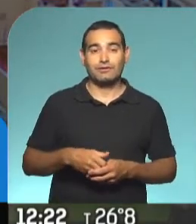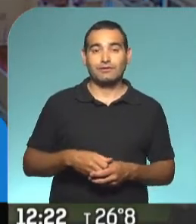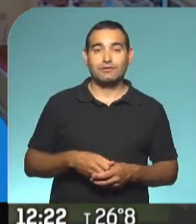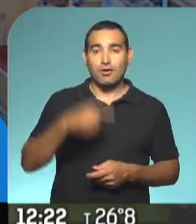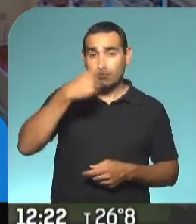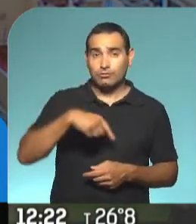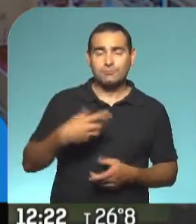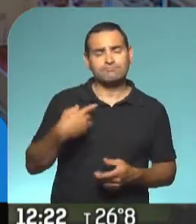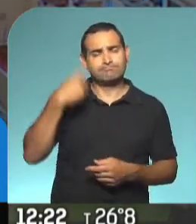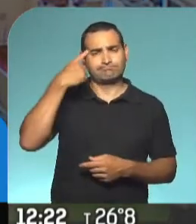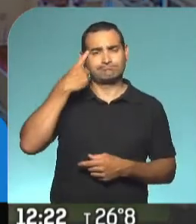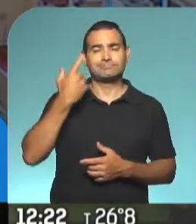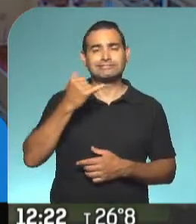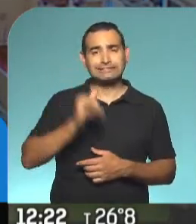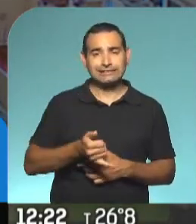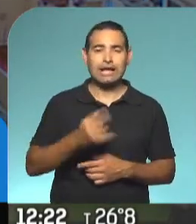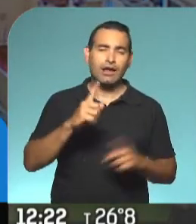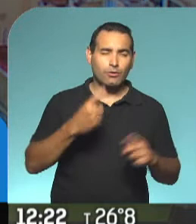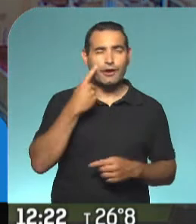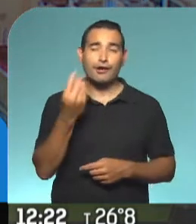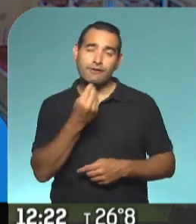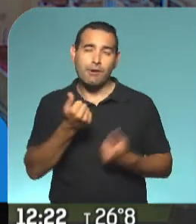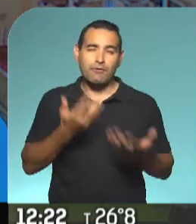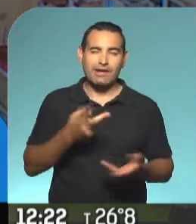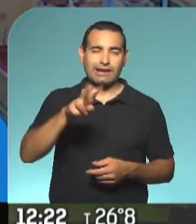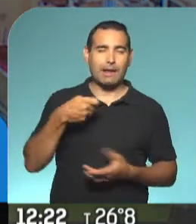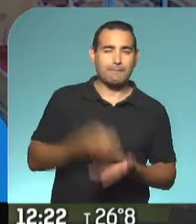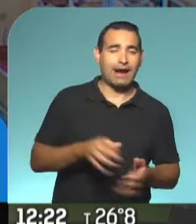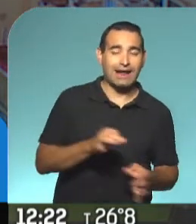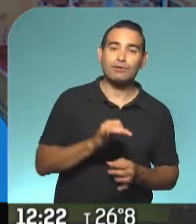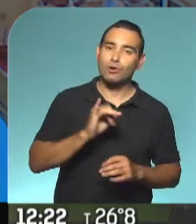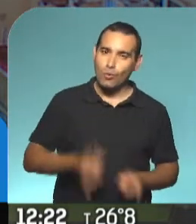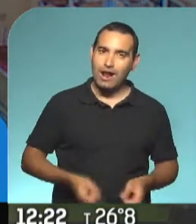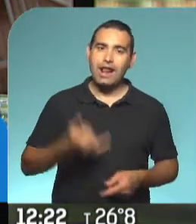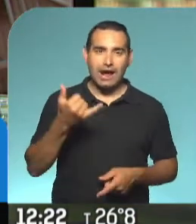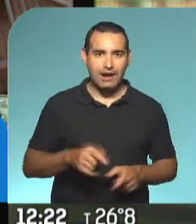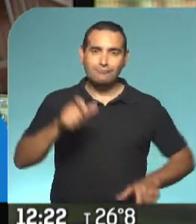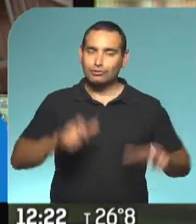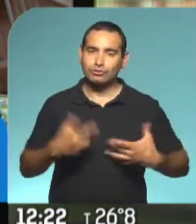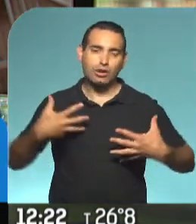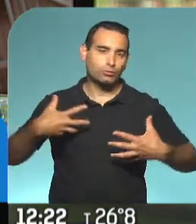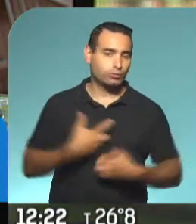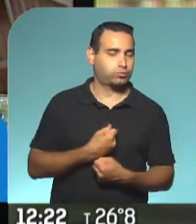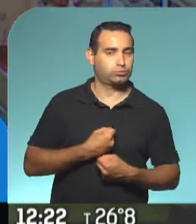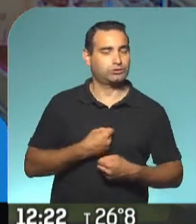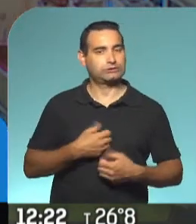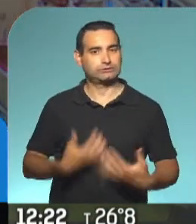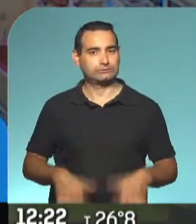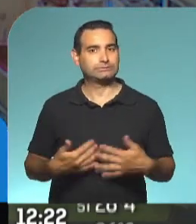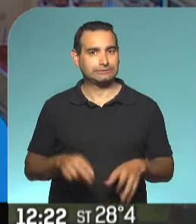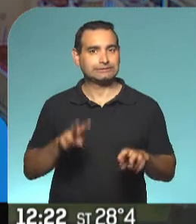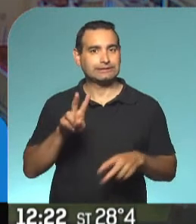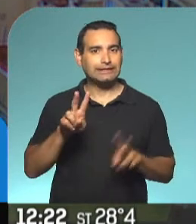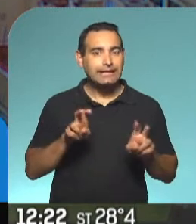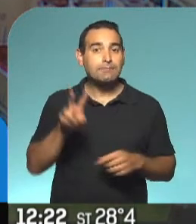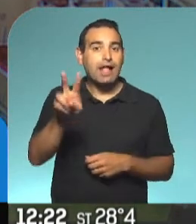que más allá de que pueda haber algún pícaro que se aprovechó esto genera mucha angustia en la gente muy buena mucha muchísima angustia